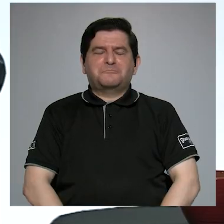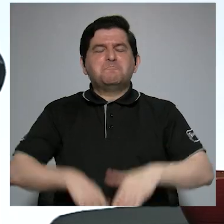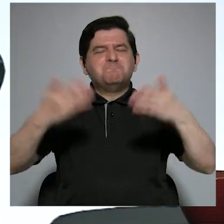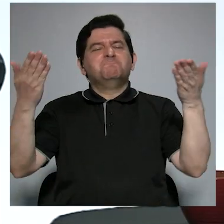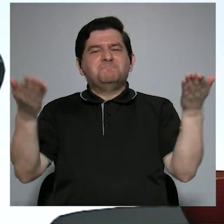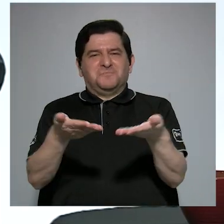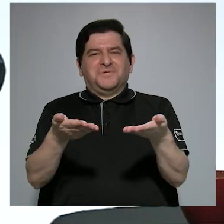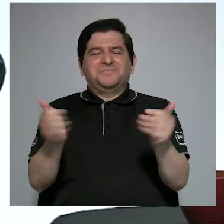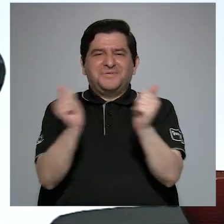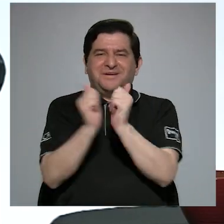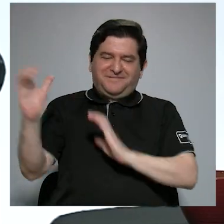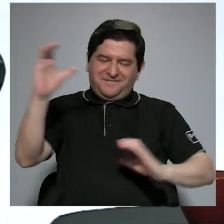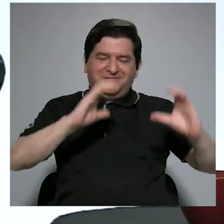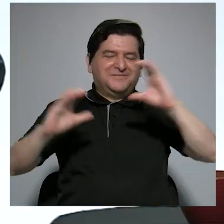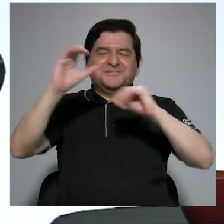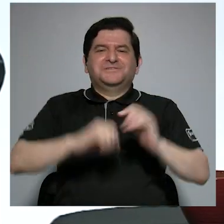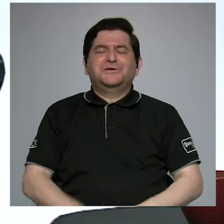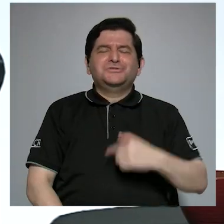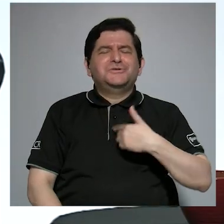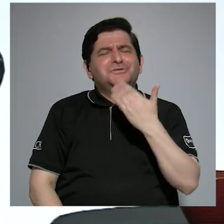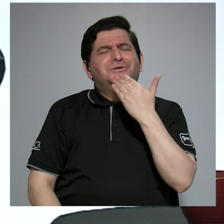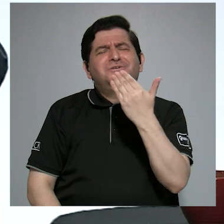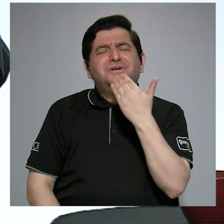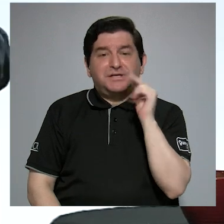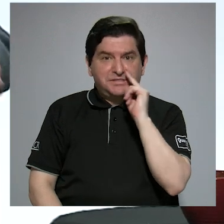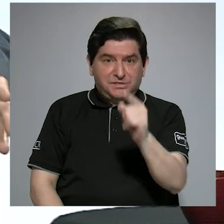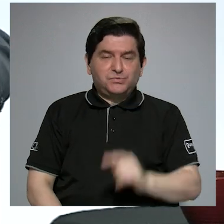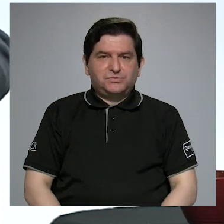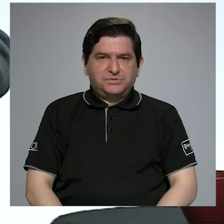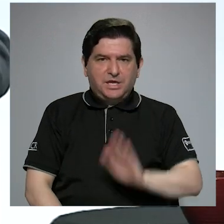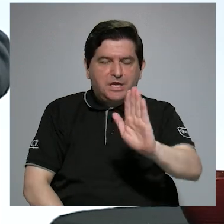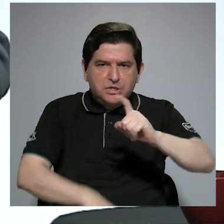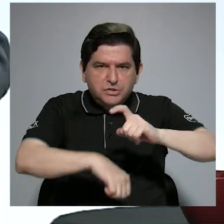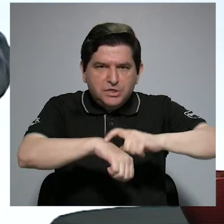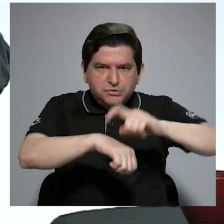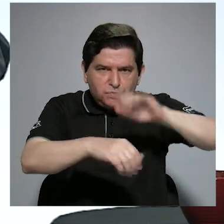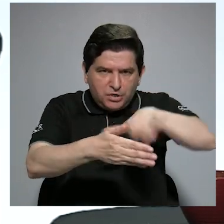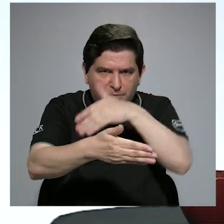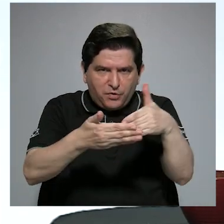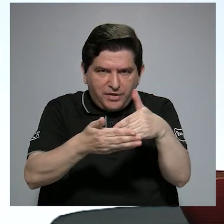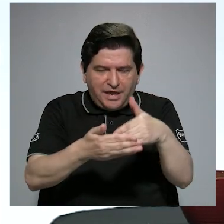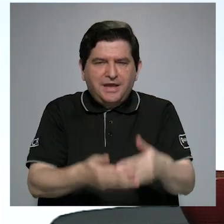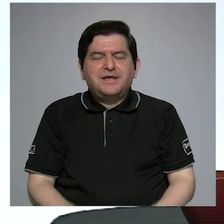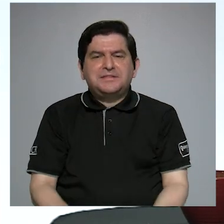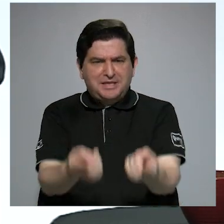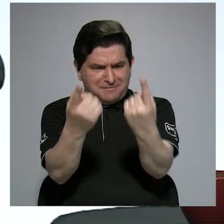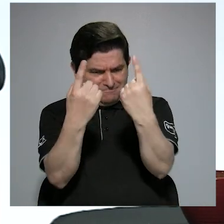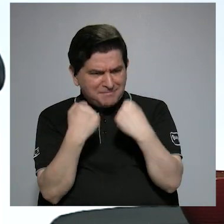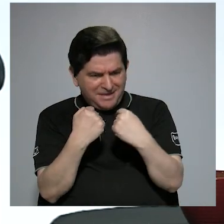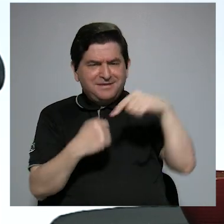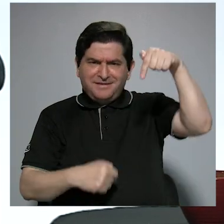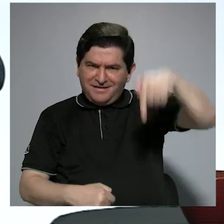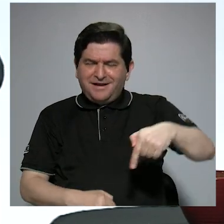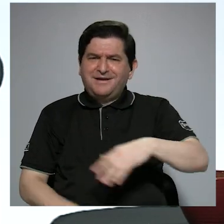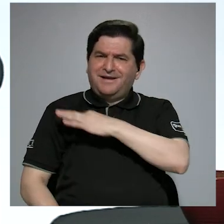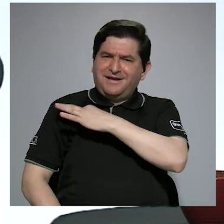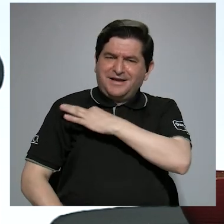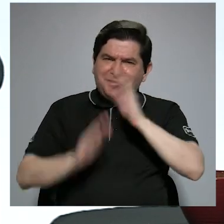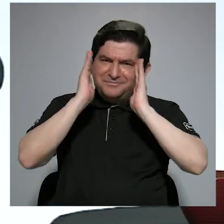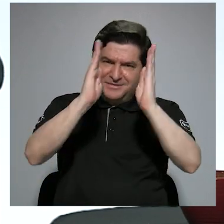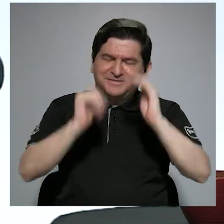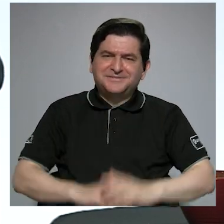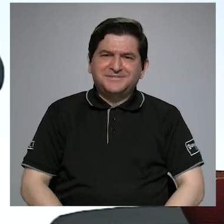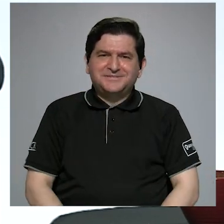Andrés, sea muy bienvenido a Conciencia. Yo le agradezco mucho que usted se apartara de su agenda para atender nuestra